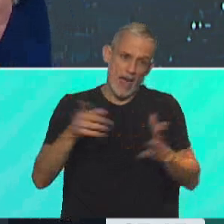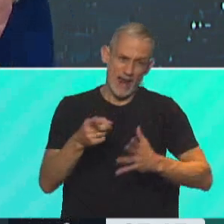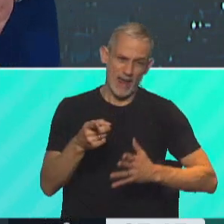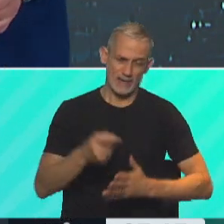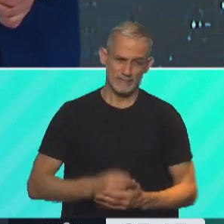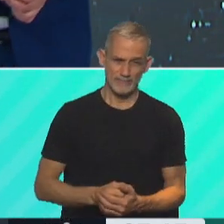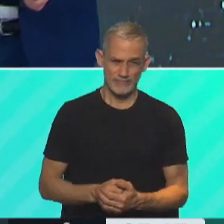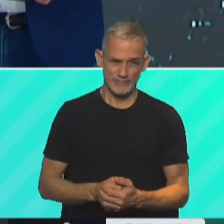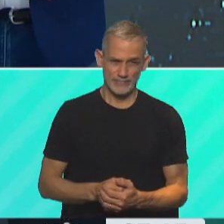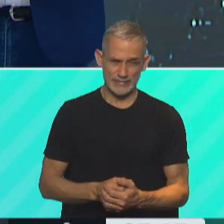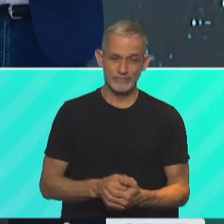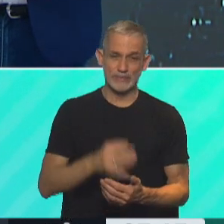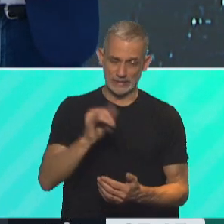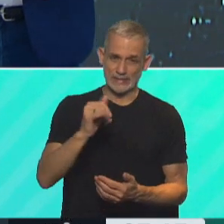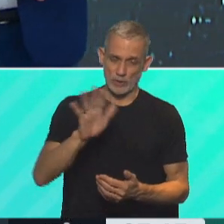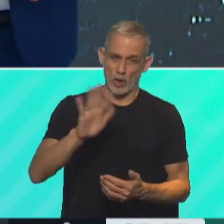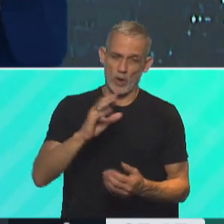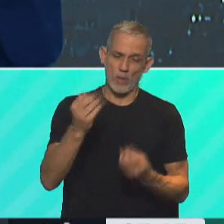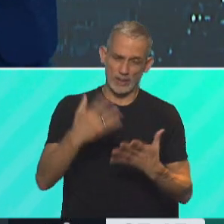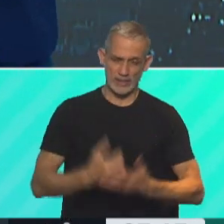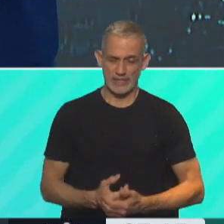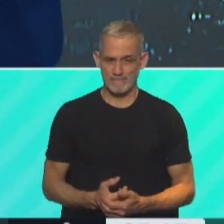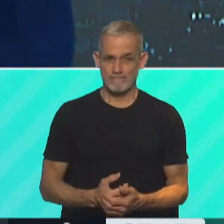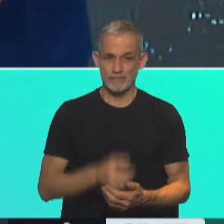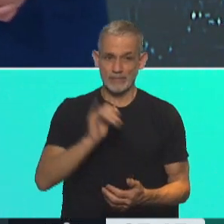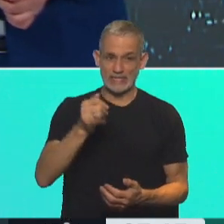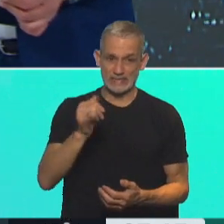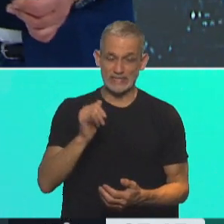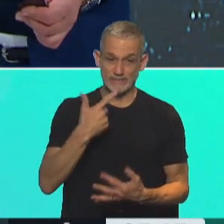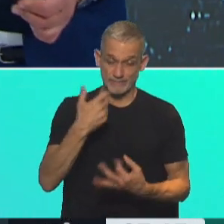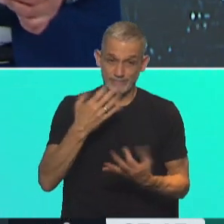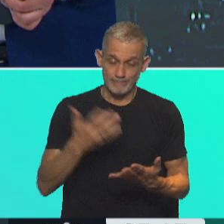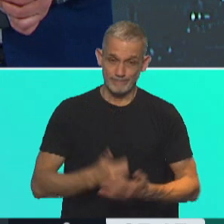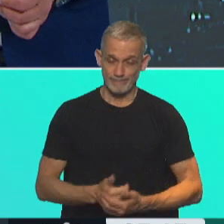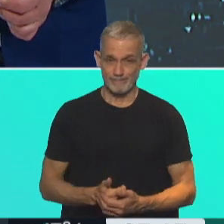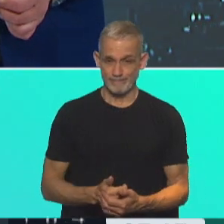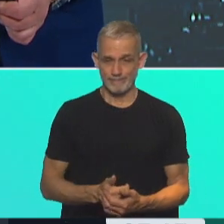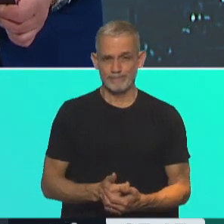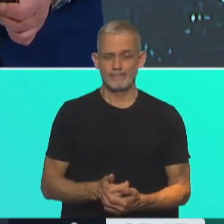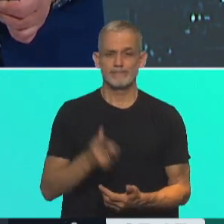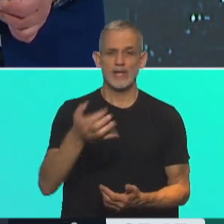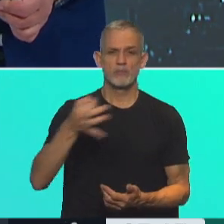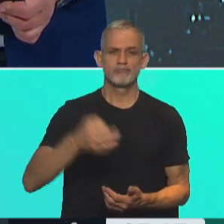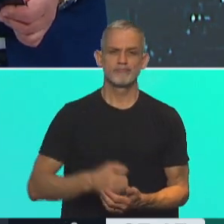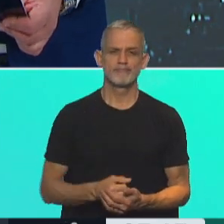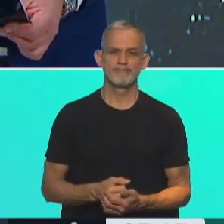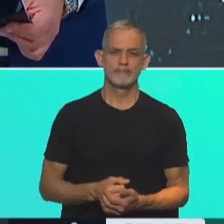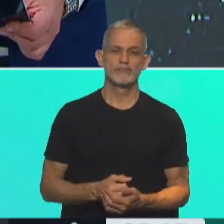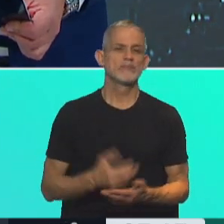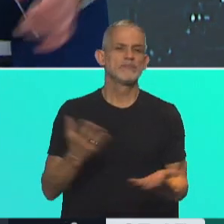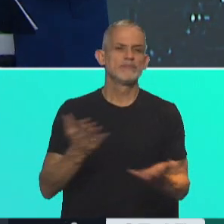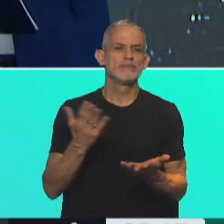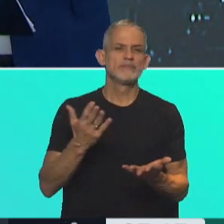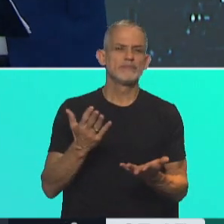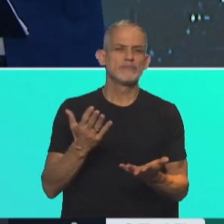Amanecemos. Hola, y buen día. Bueno, la verdad que es así. Bueno, ¿qué